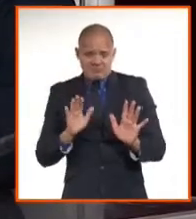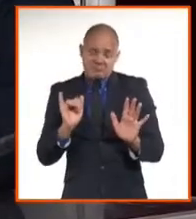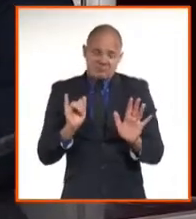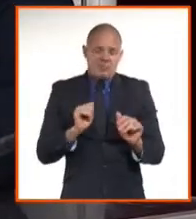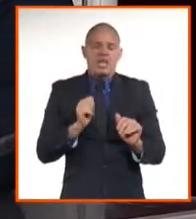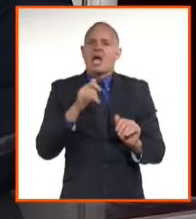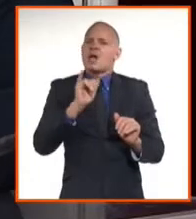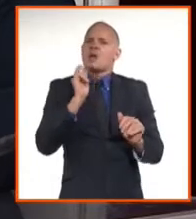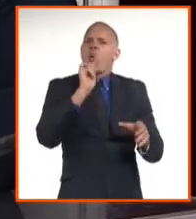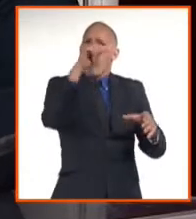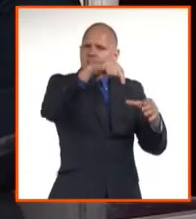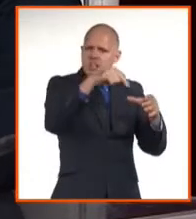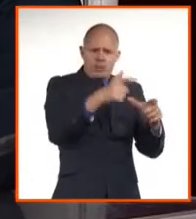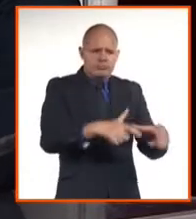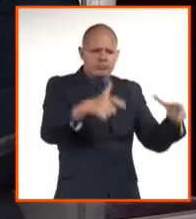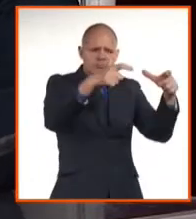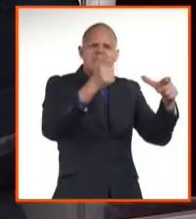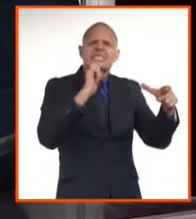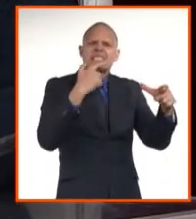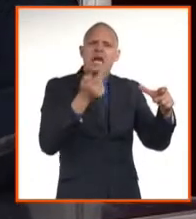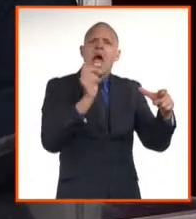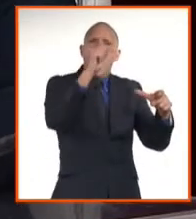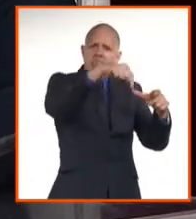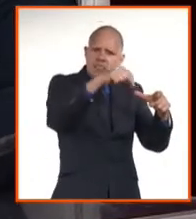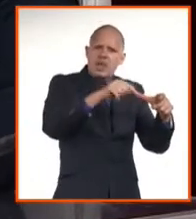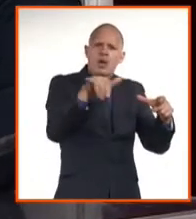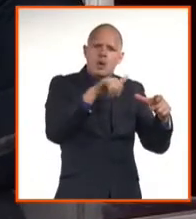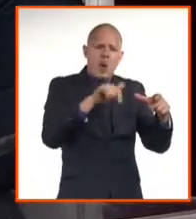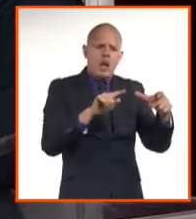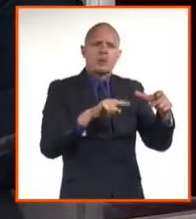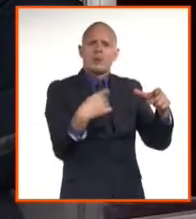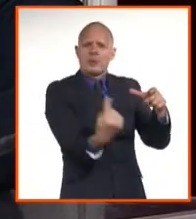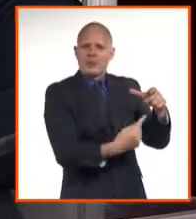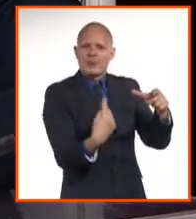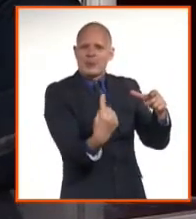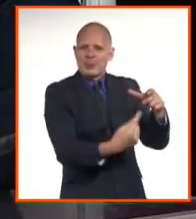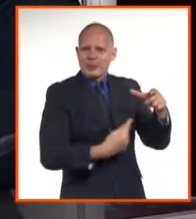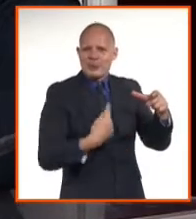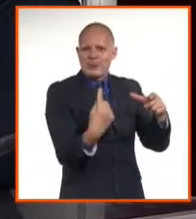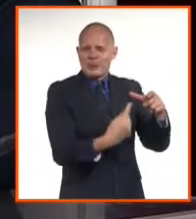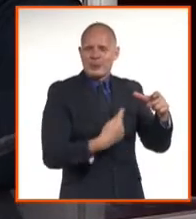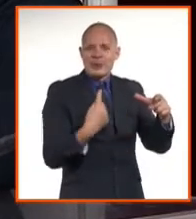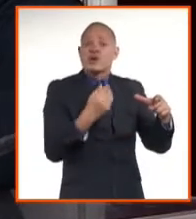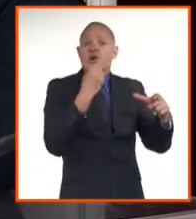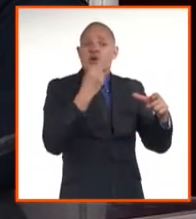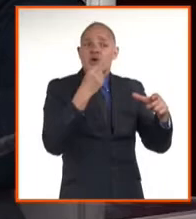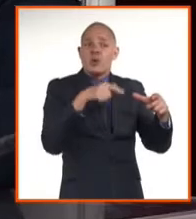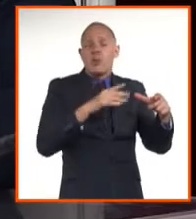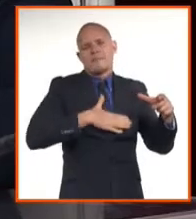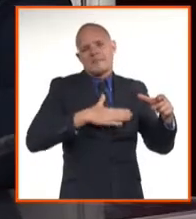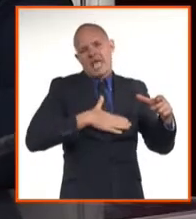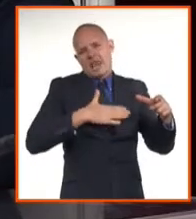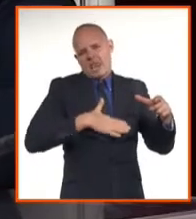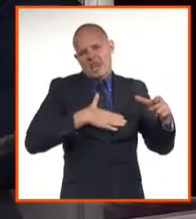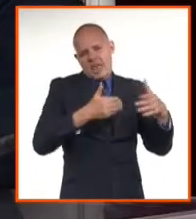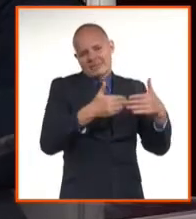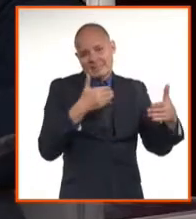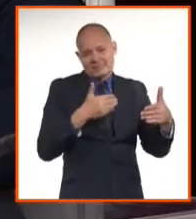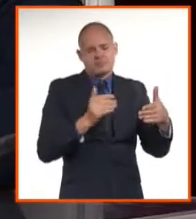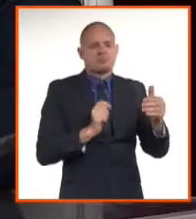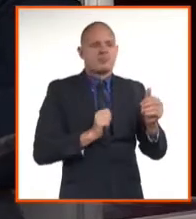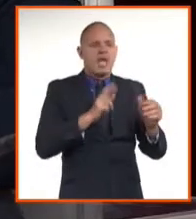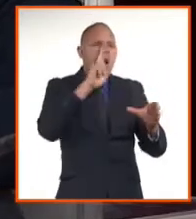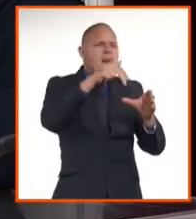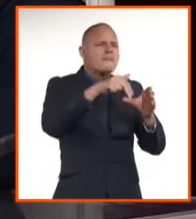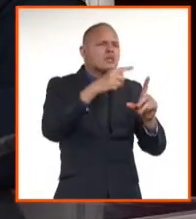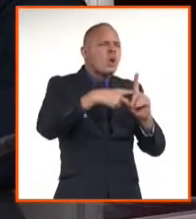buscando que eso no se paralice y creando las condiciones del arranque del bloque. Ese combustible tenía 112 grados. En